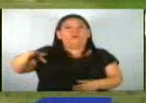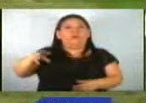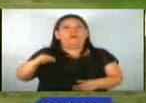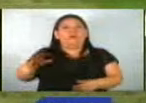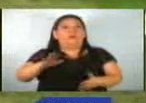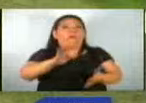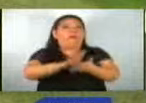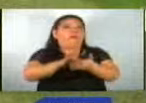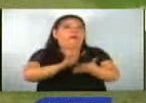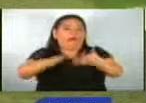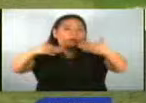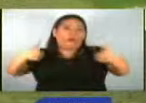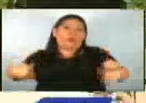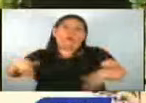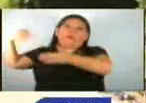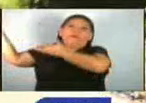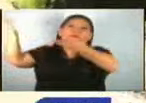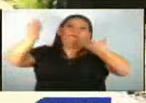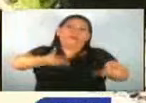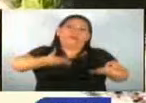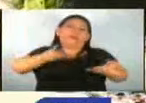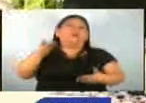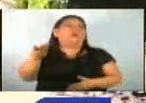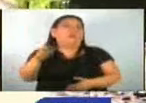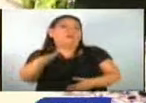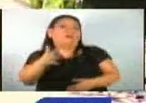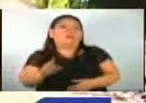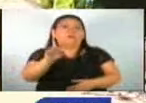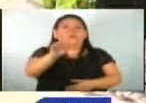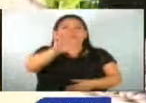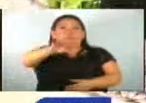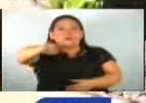gasto de la repatriación del cuerpo, que tiene un costo entre